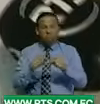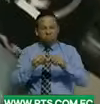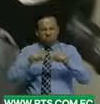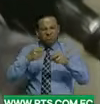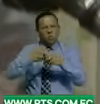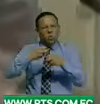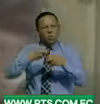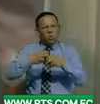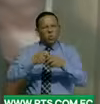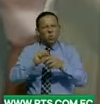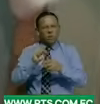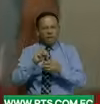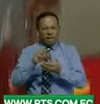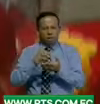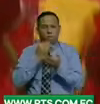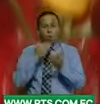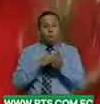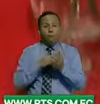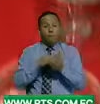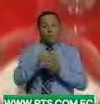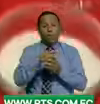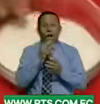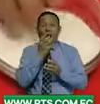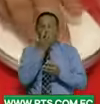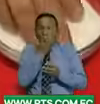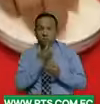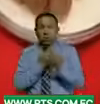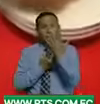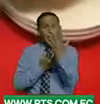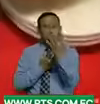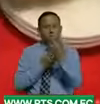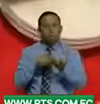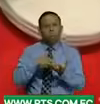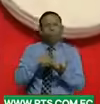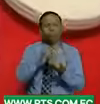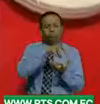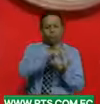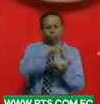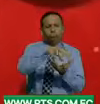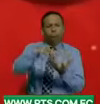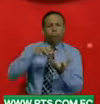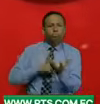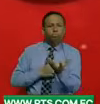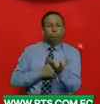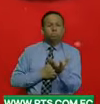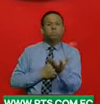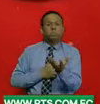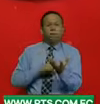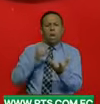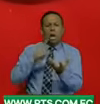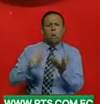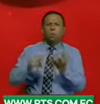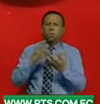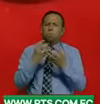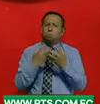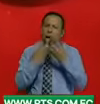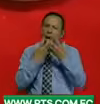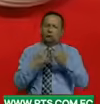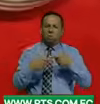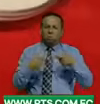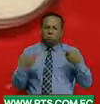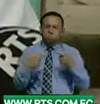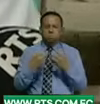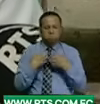Estas cinco manzanas hermosas va a recoger cualquier energía. Hay muchas mesas que hay gente que está peleada,